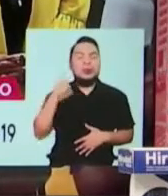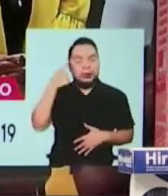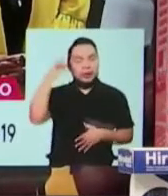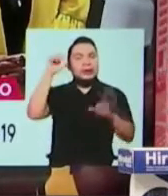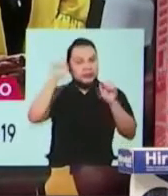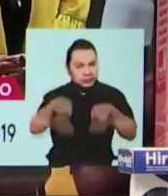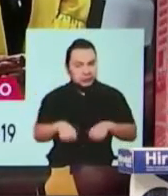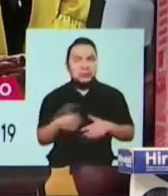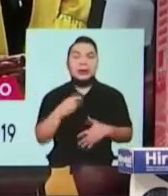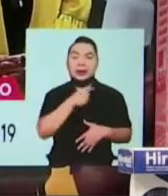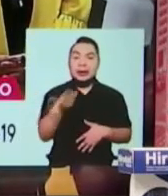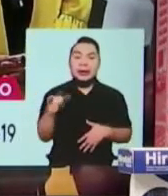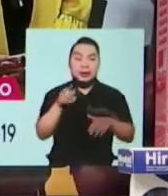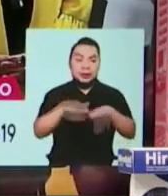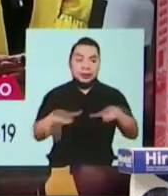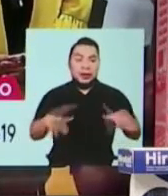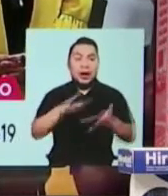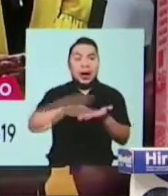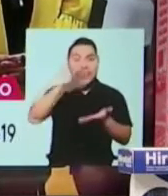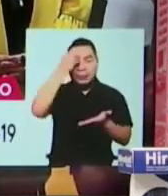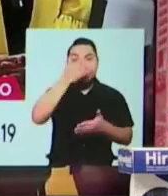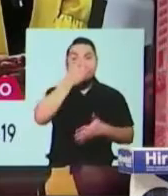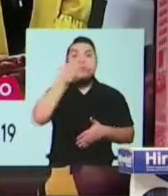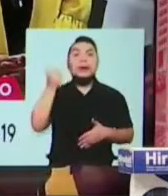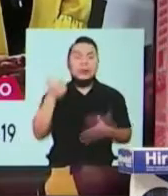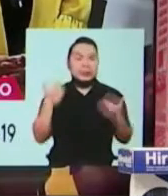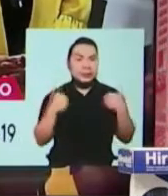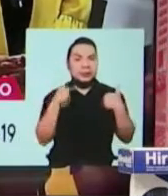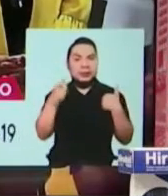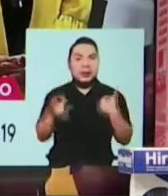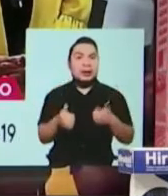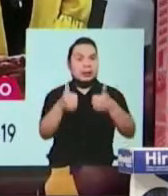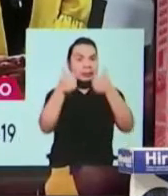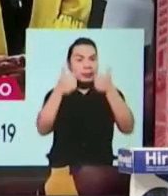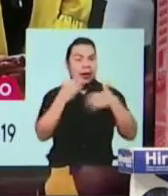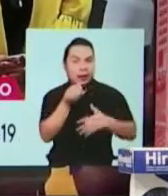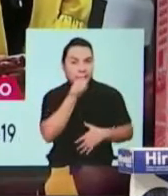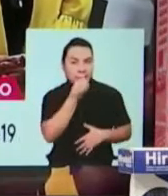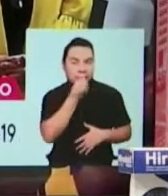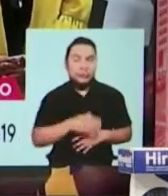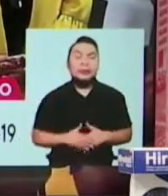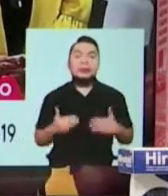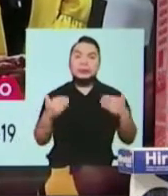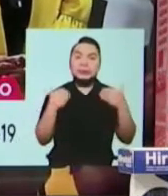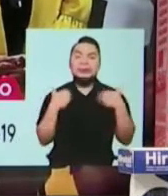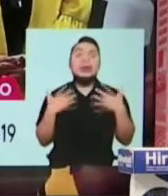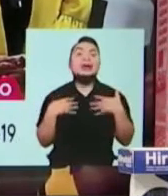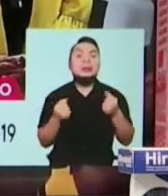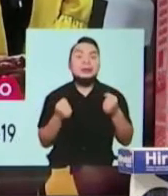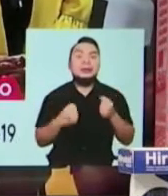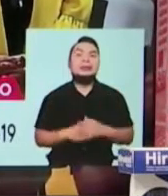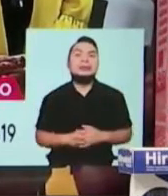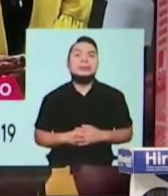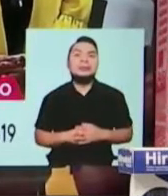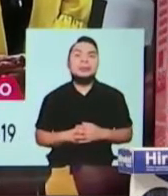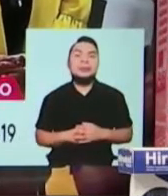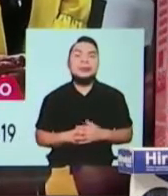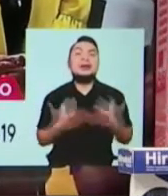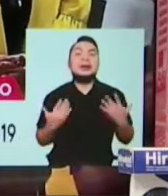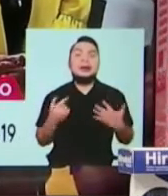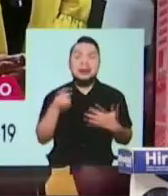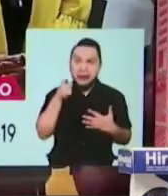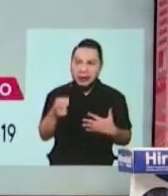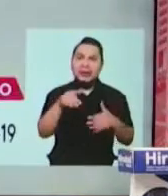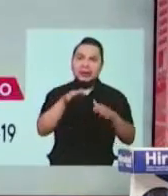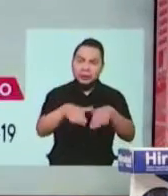con un desayuno, responsabilidad del papá y la mamá. Porque eso es algo que a la gente no se le dice, porque no es popular decirle, hazte cargo de tus